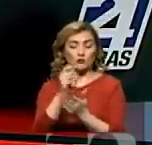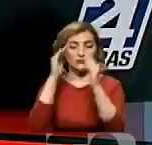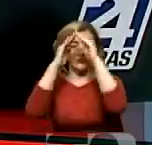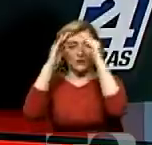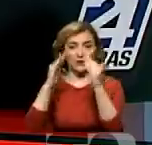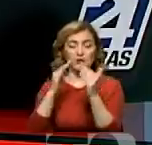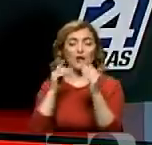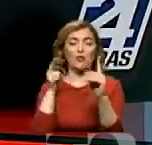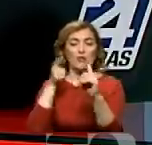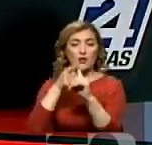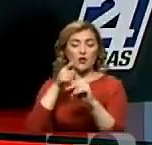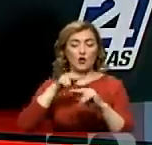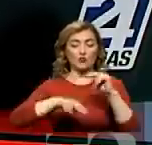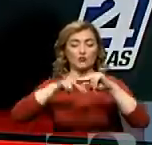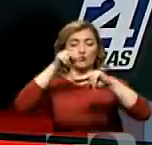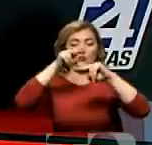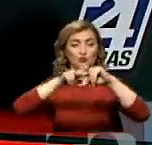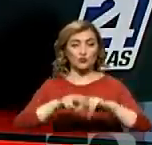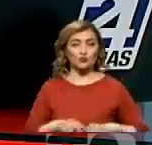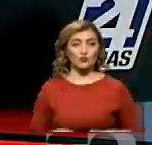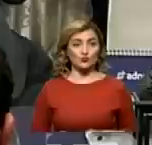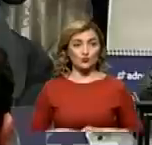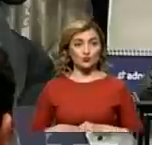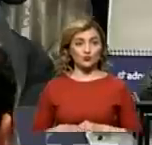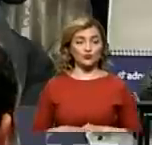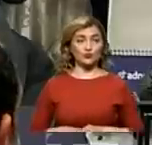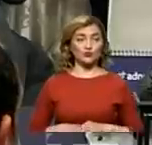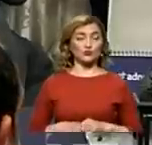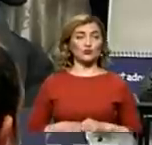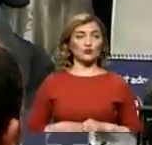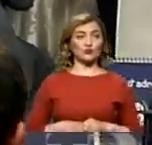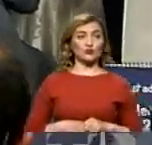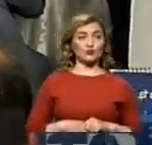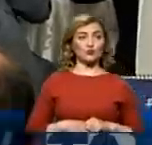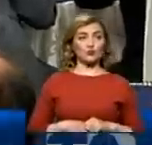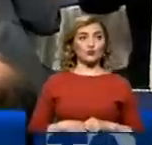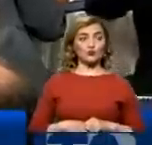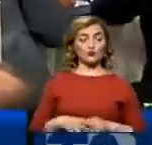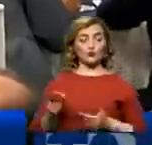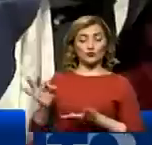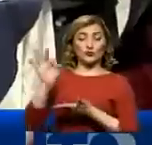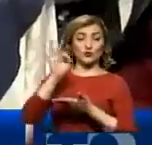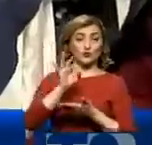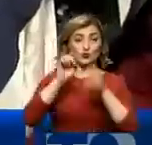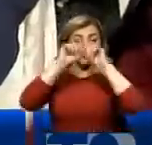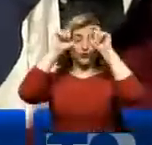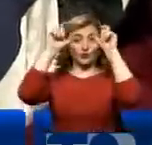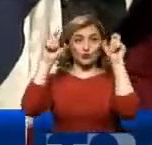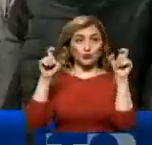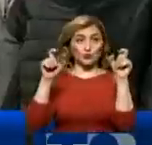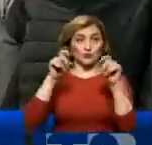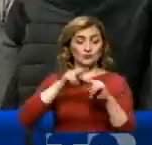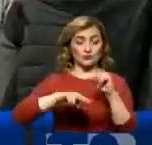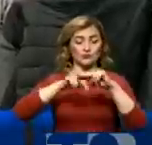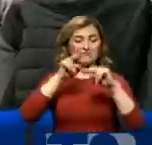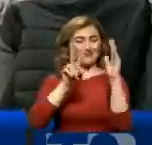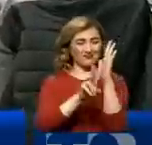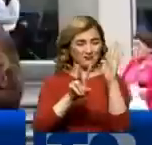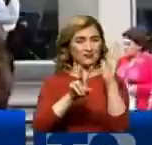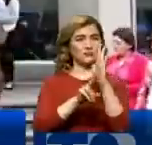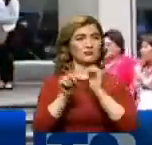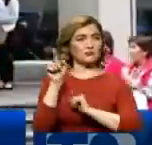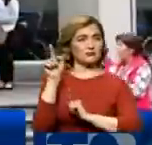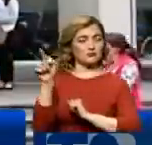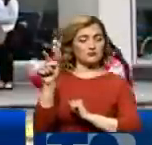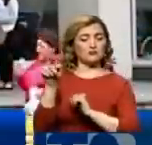directamente de los constructores y promotores. En presencia de representantes de empresas constructoras y de promotores